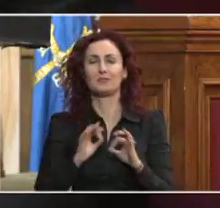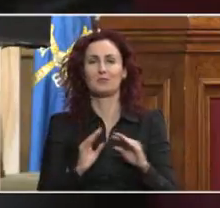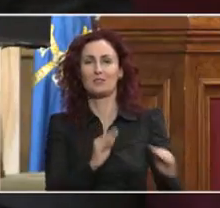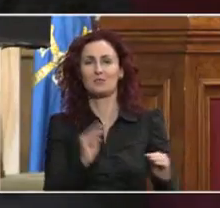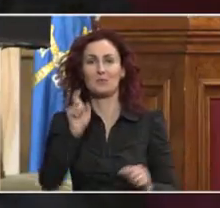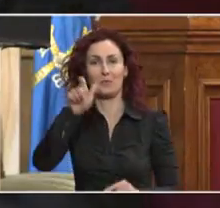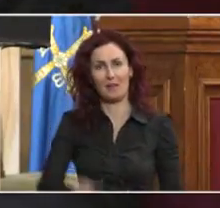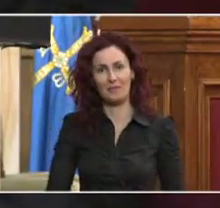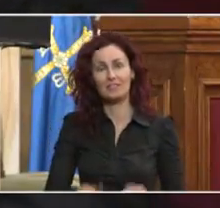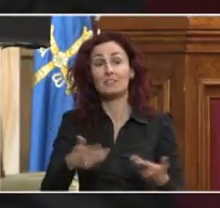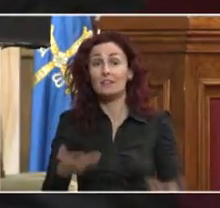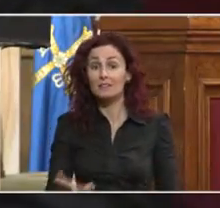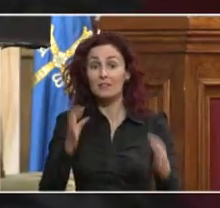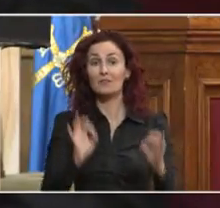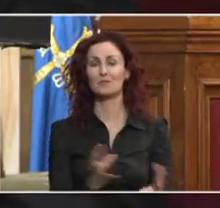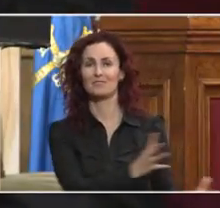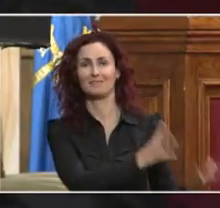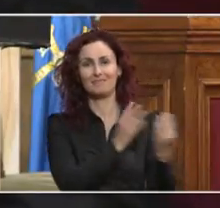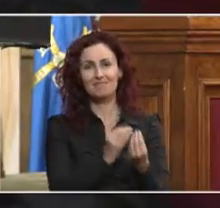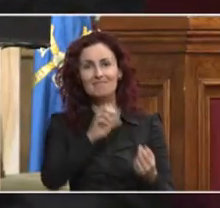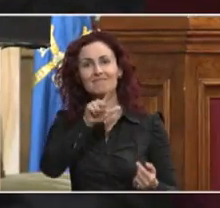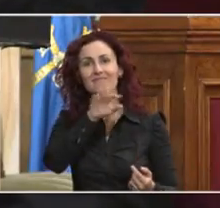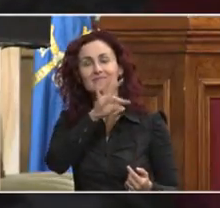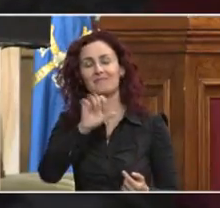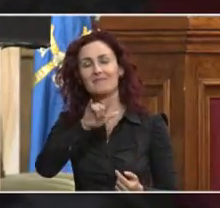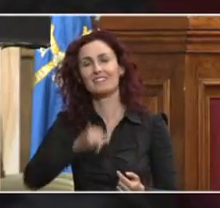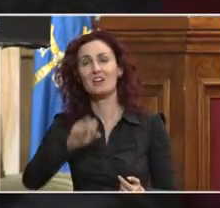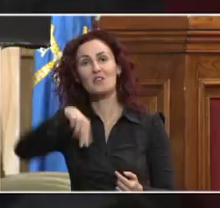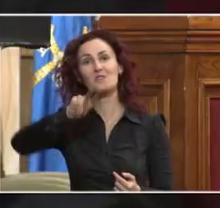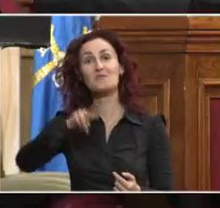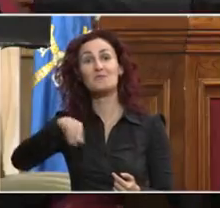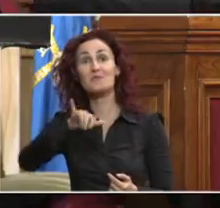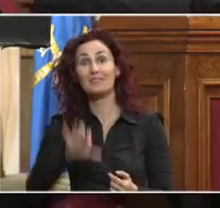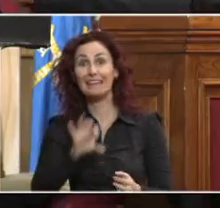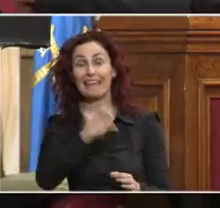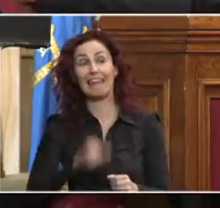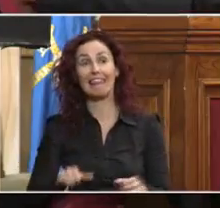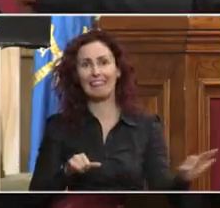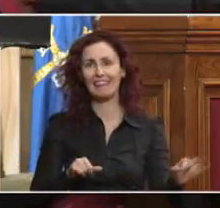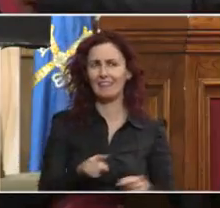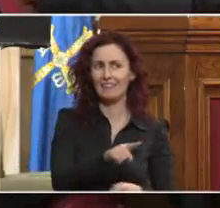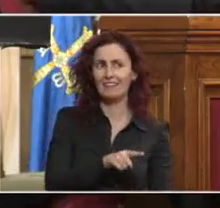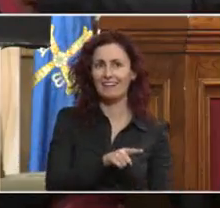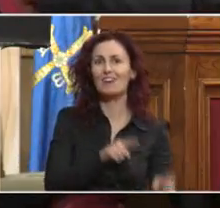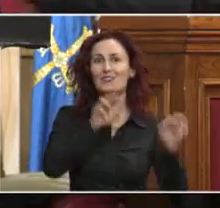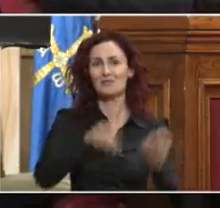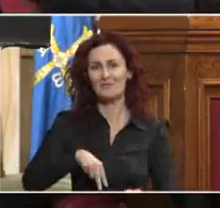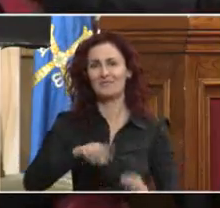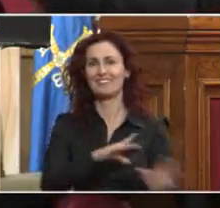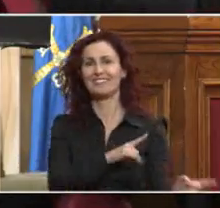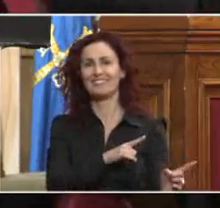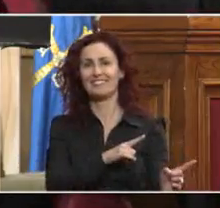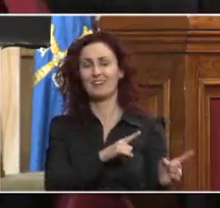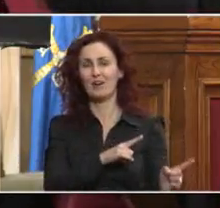obra de Mastropiero, ¿verdad? Está con nosotros Carlos López Núñez. Núñez Cortés. Núñez Cortés. Sí, Carlos López Pucho,